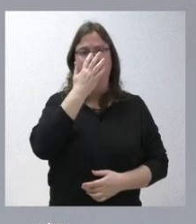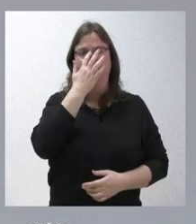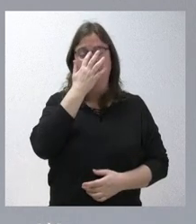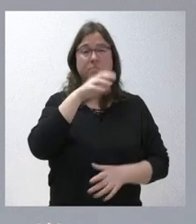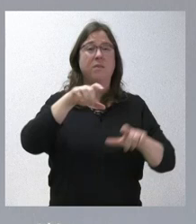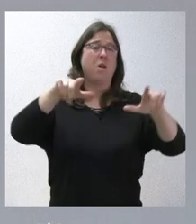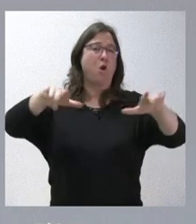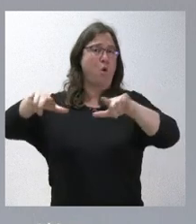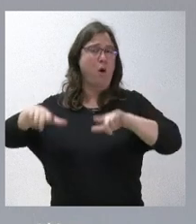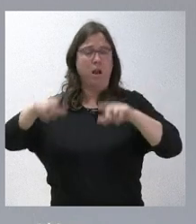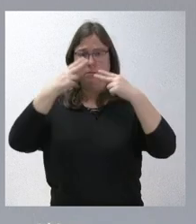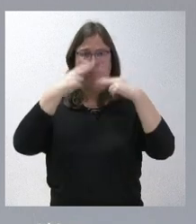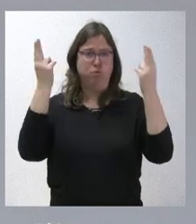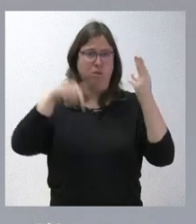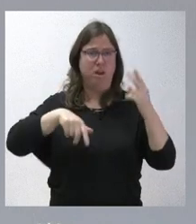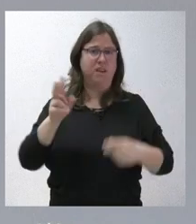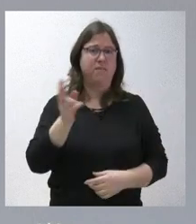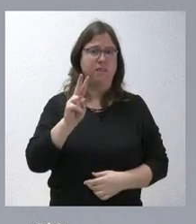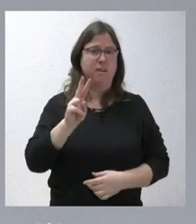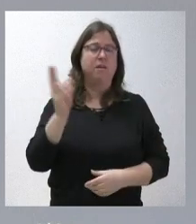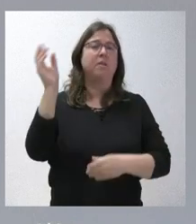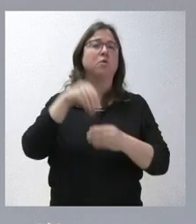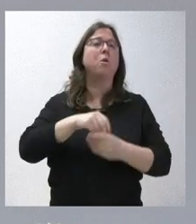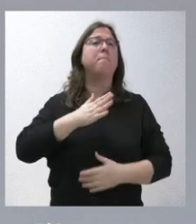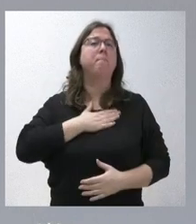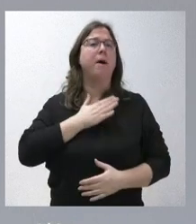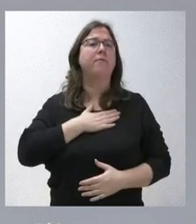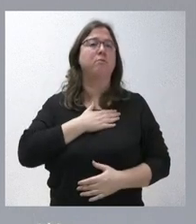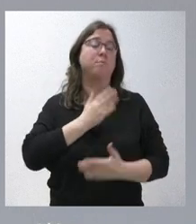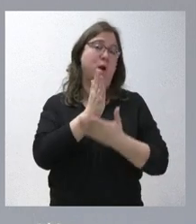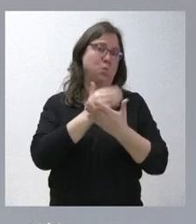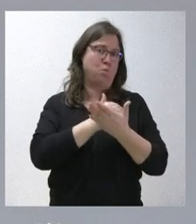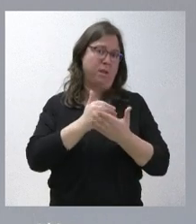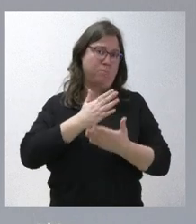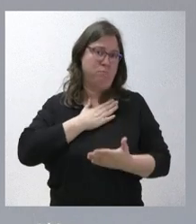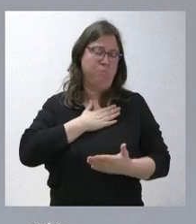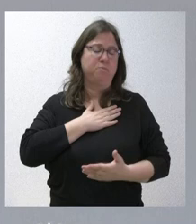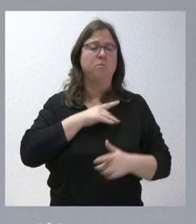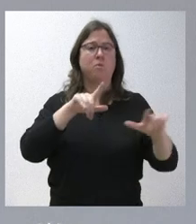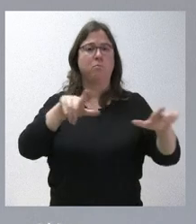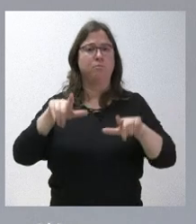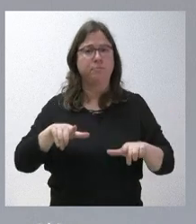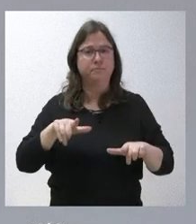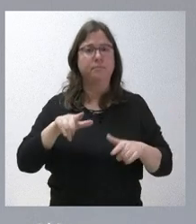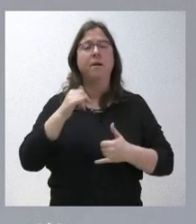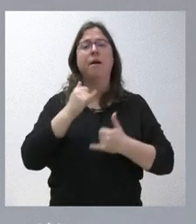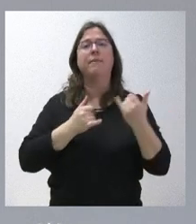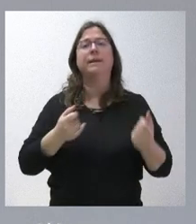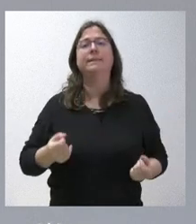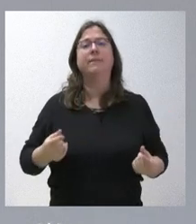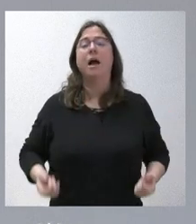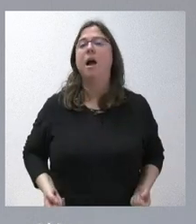locales públicos que forman parte del patrimonio autonómico de tal manera que en principio no va a haber un